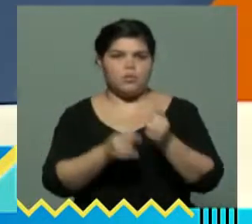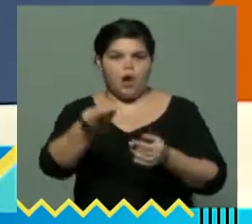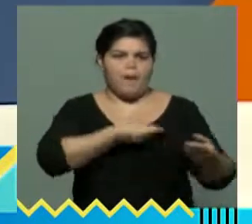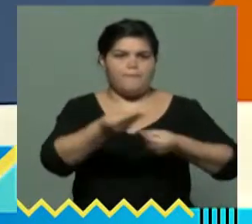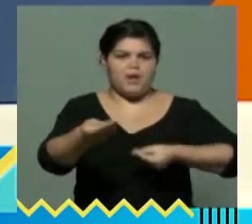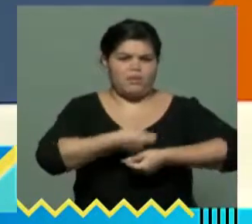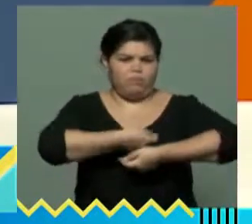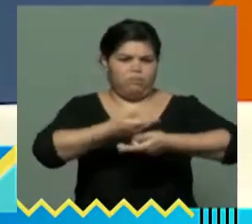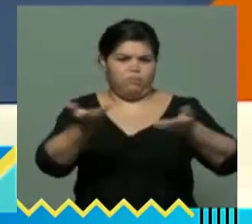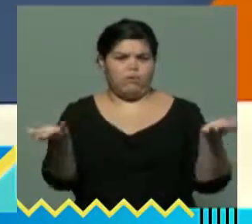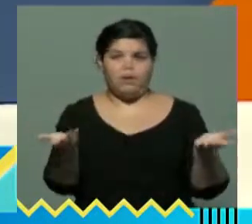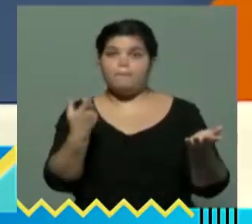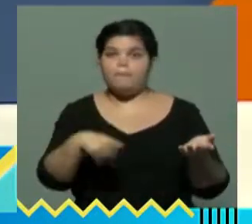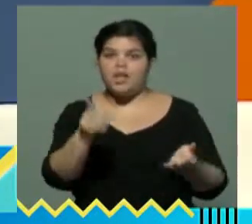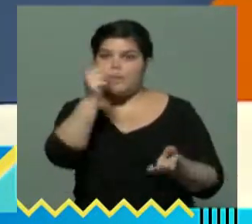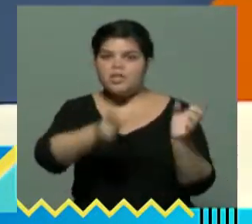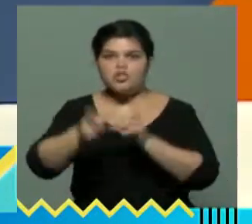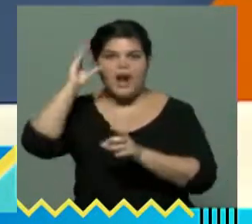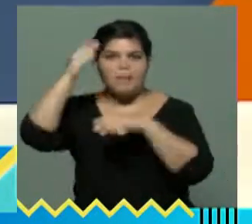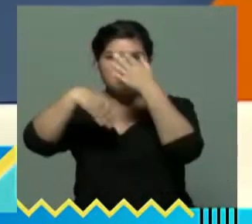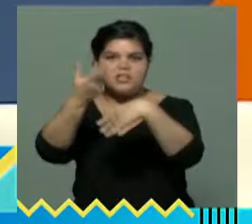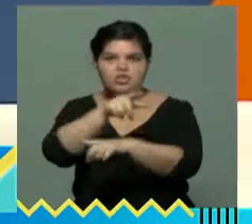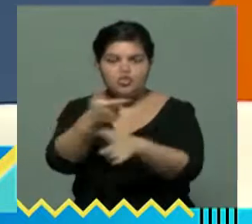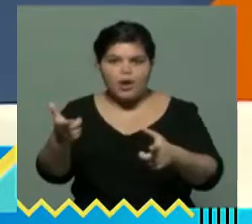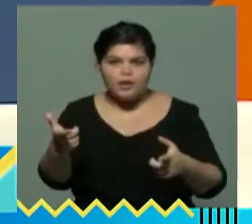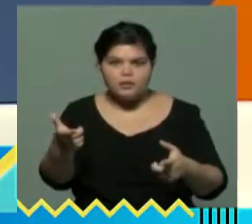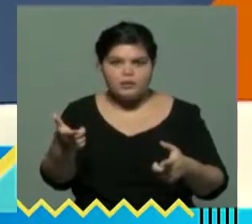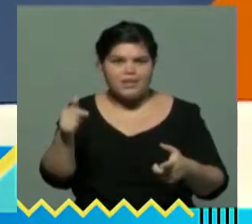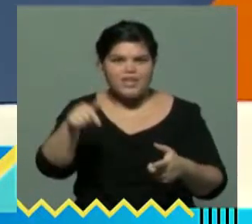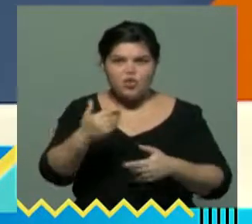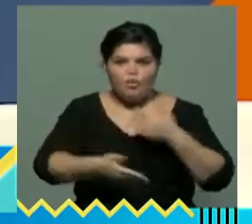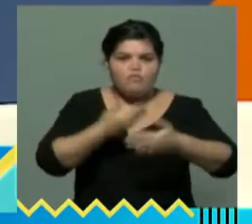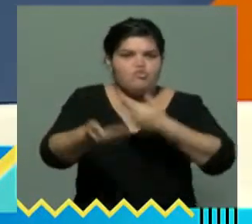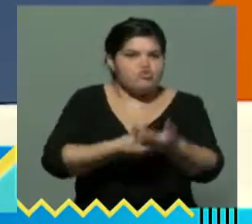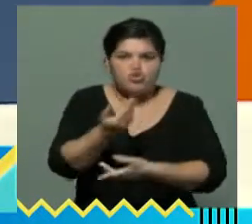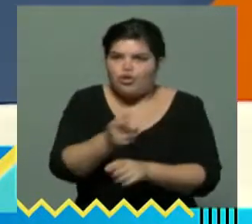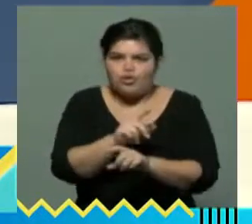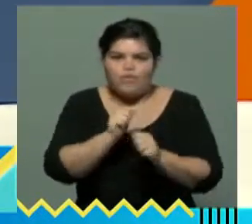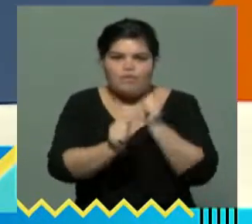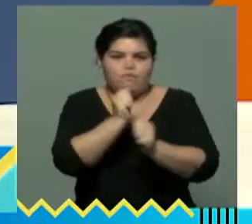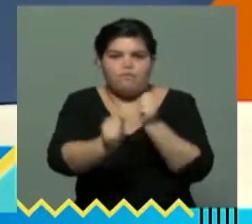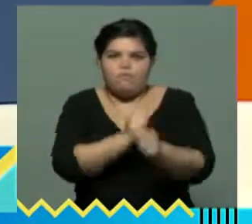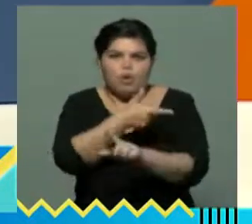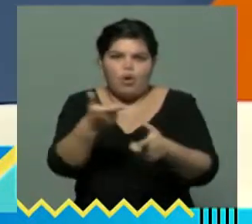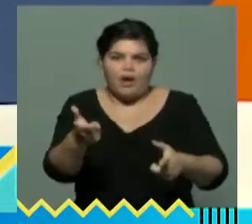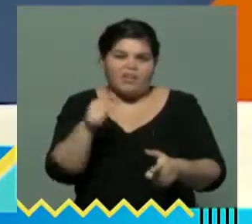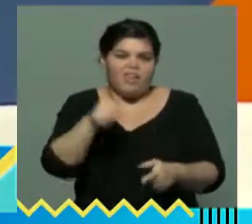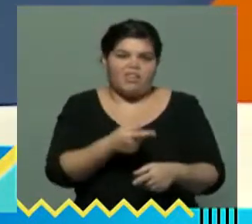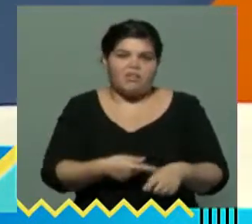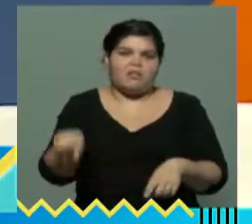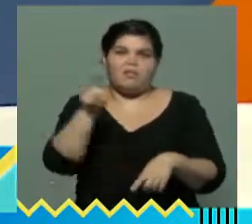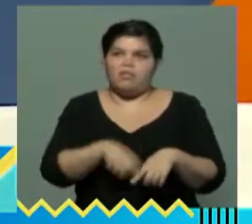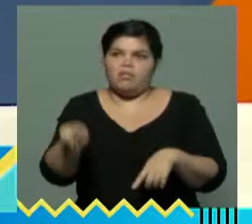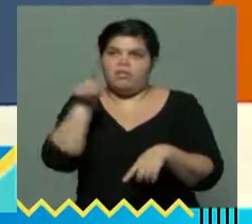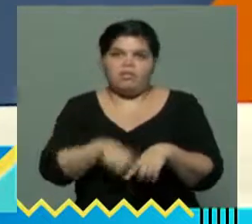quieras, ahora si no tenés a la gente capacitada para trabajar en las empresas, no va a funcionar de ninguna manera, ¿entendés? Y de alguna manera el sistema va a seguir circulando porque es